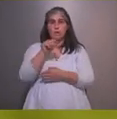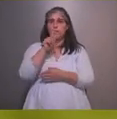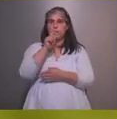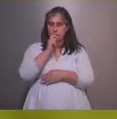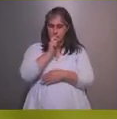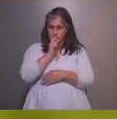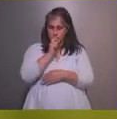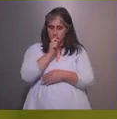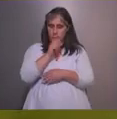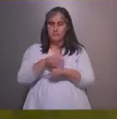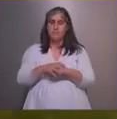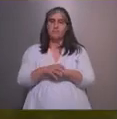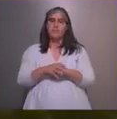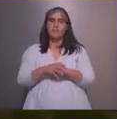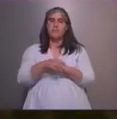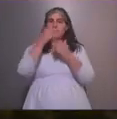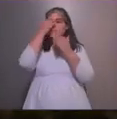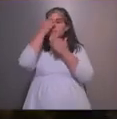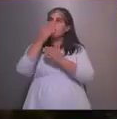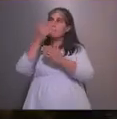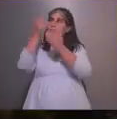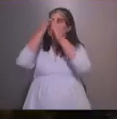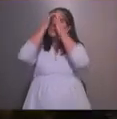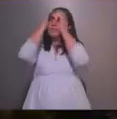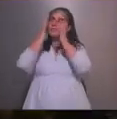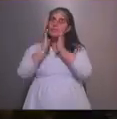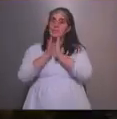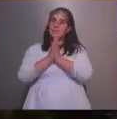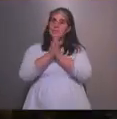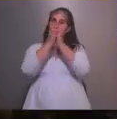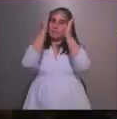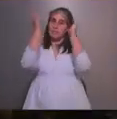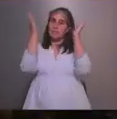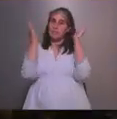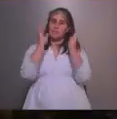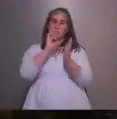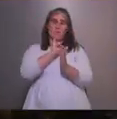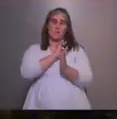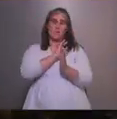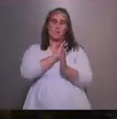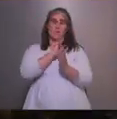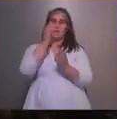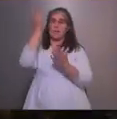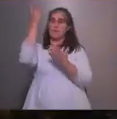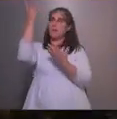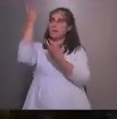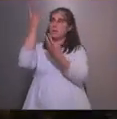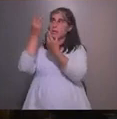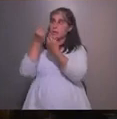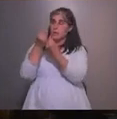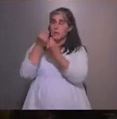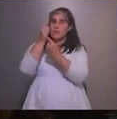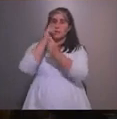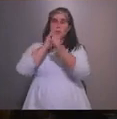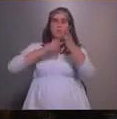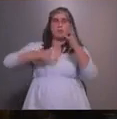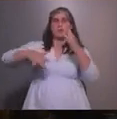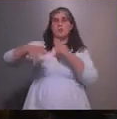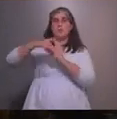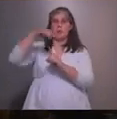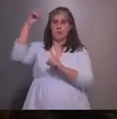Amén. Dios te salve, María, llena eres de gracia, el Señor es